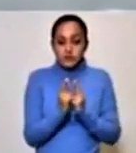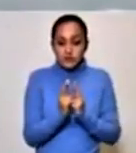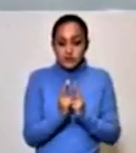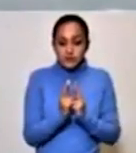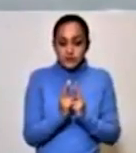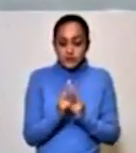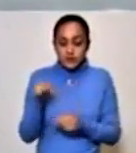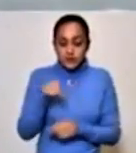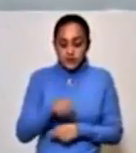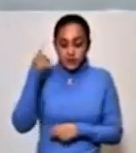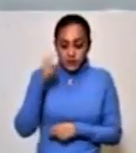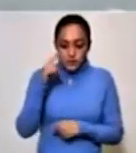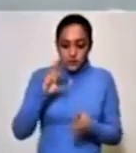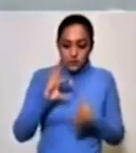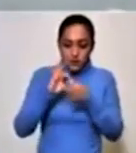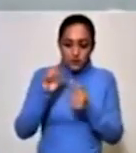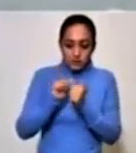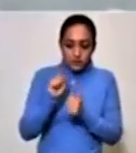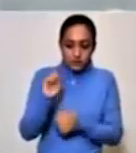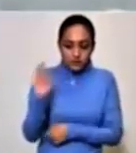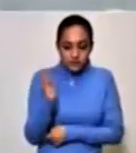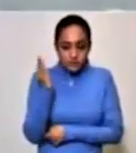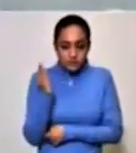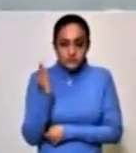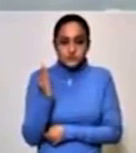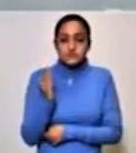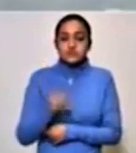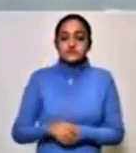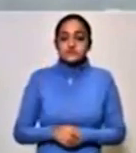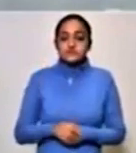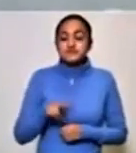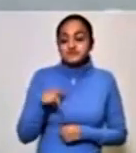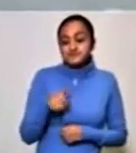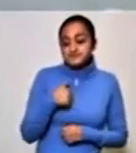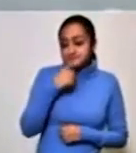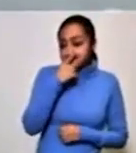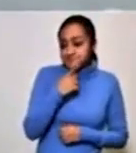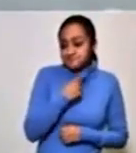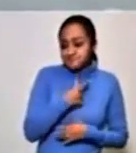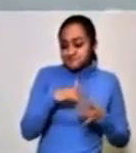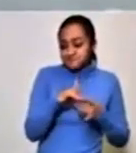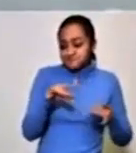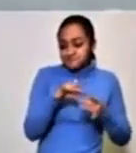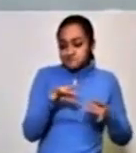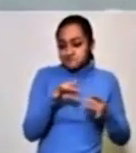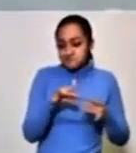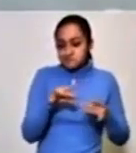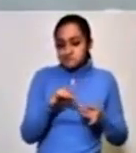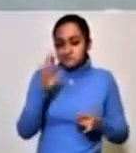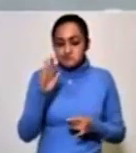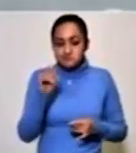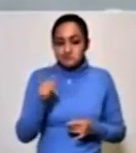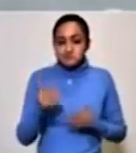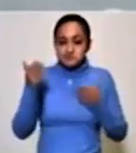del capítulo Puebla del Plan Nacional Correcaminos, y nos comentaron que muy probablemente nos